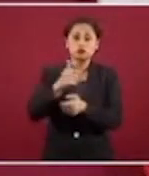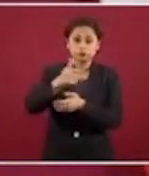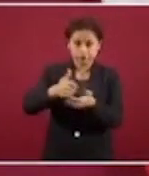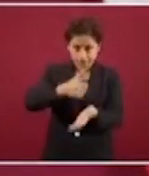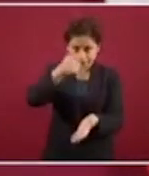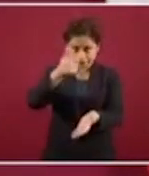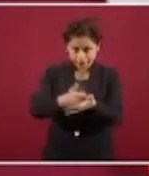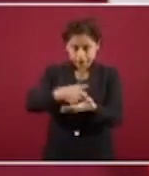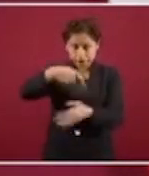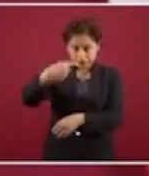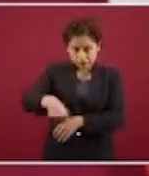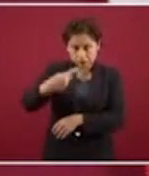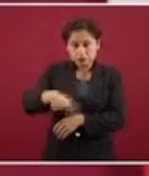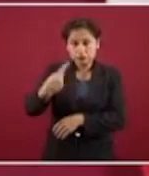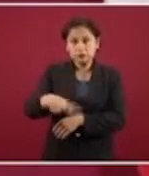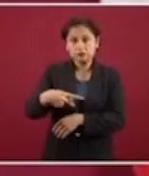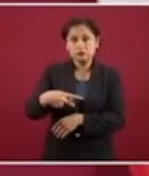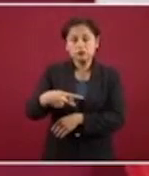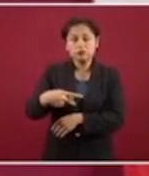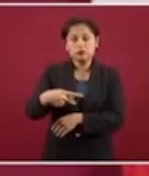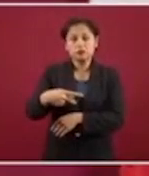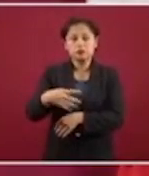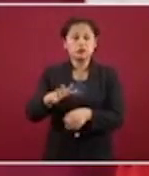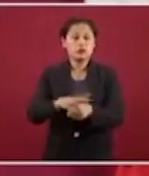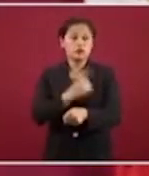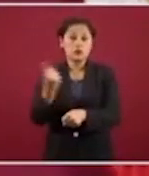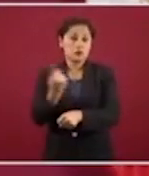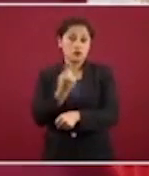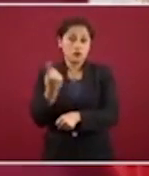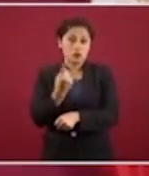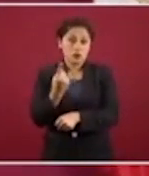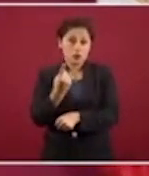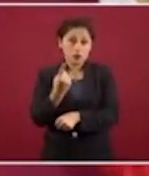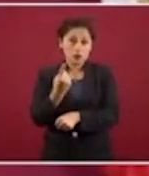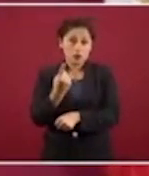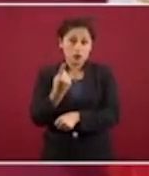hay más personas